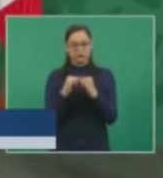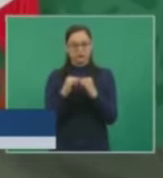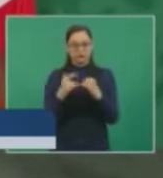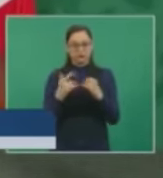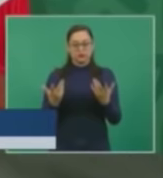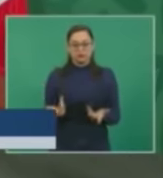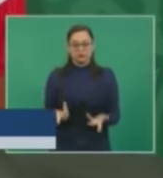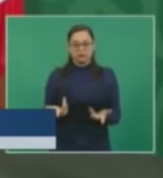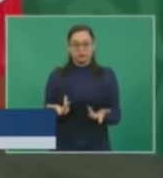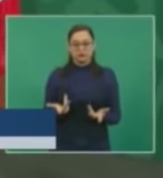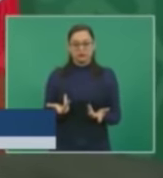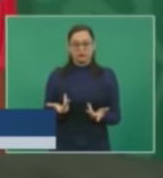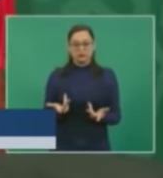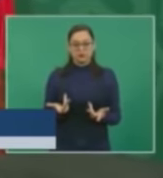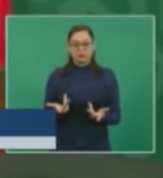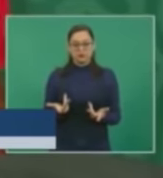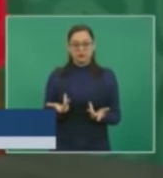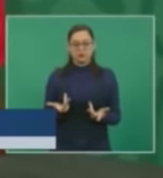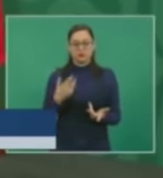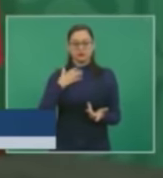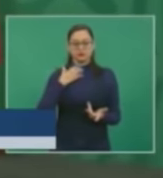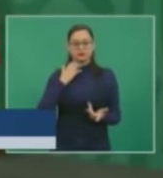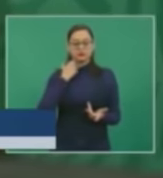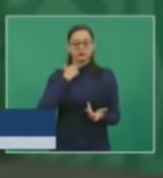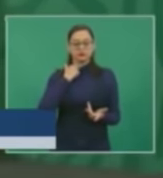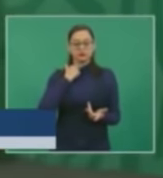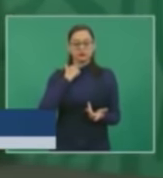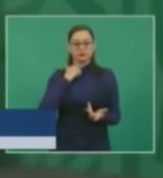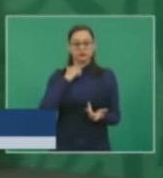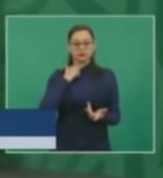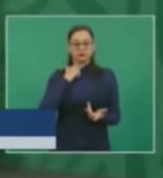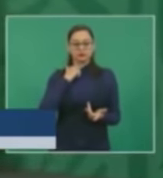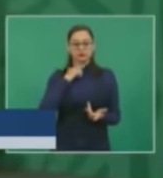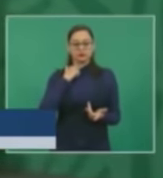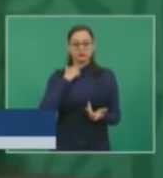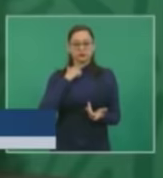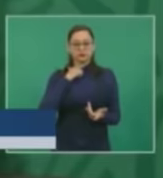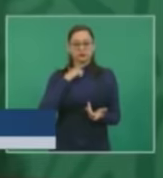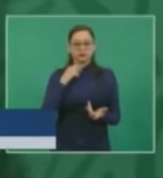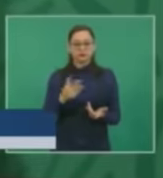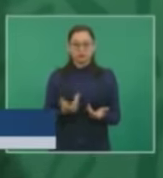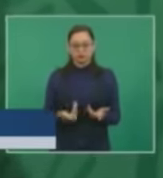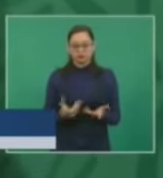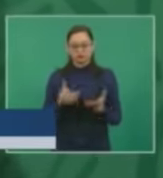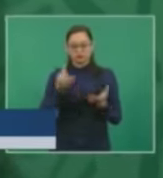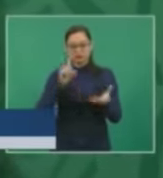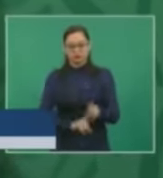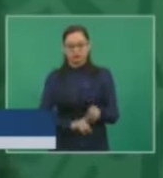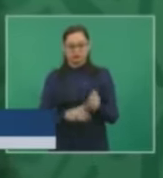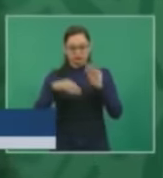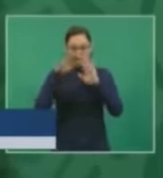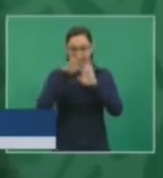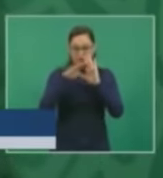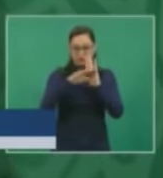pacífico, civilizatorio, de resolución de controversia? Eso confieso que nunca lo he resuelto. La otra cosa es que cada quien, ante